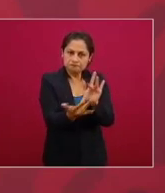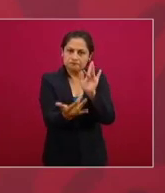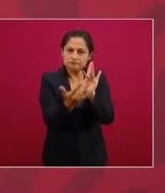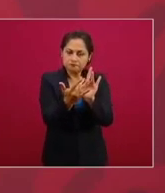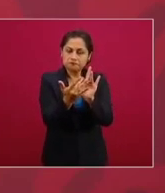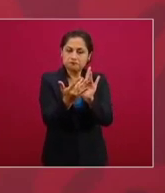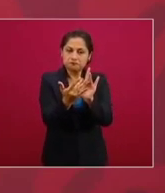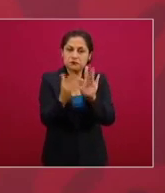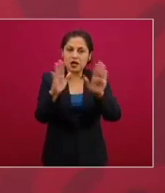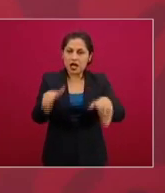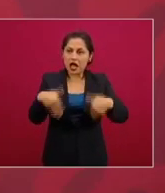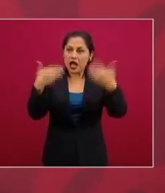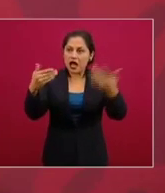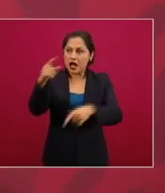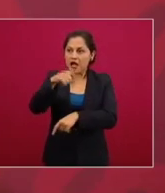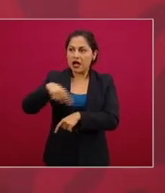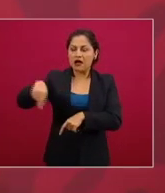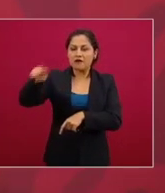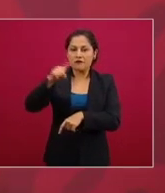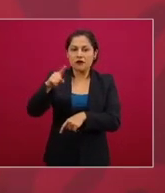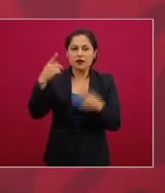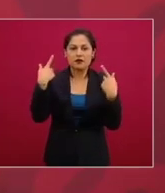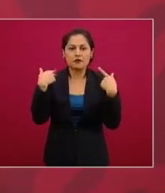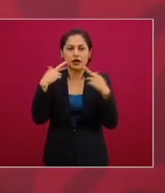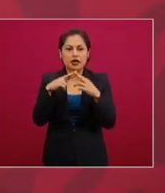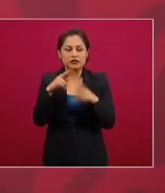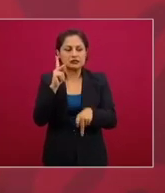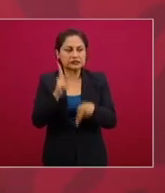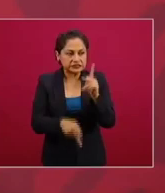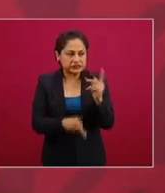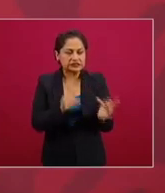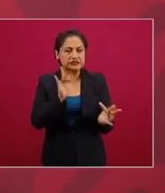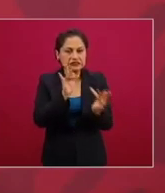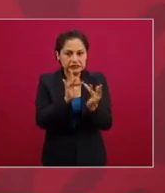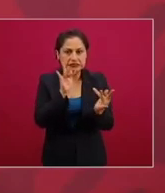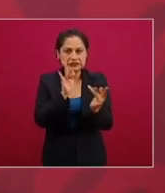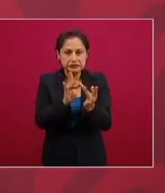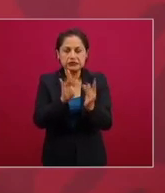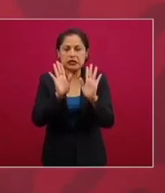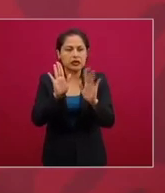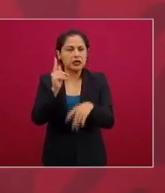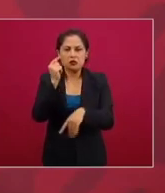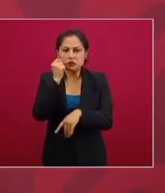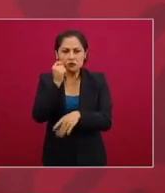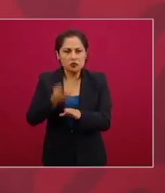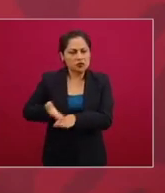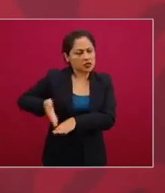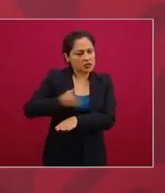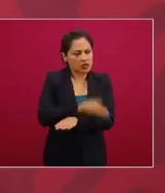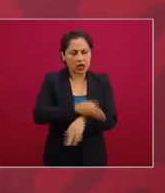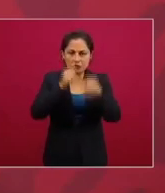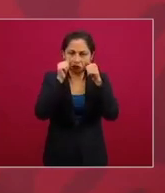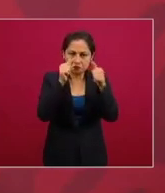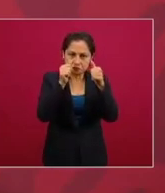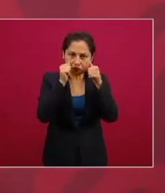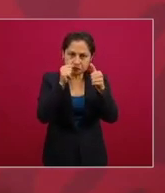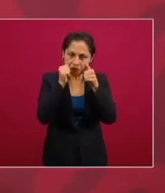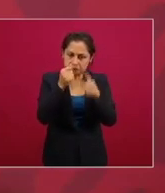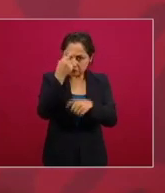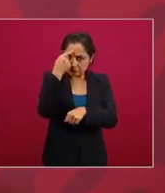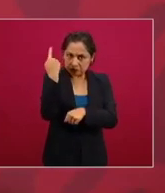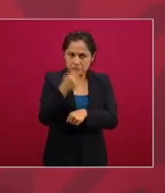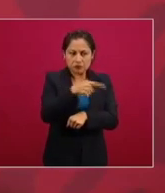verlos, les adelantaron las tareas y trabajos para seguir los planes de estudio. ¿Eso es Hoy cierto? La sociedad mexicana